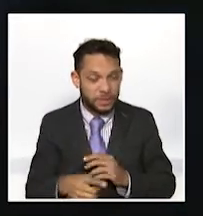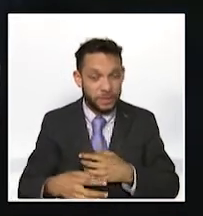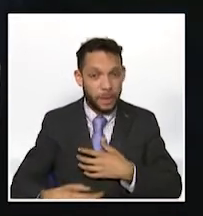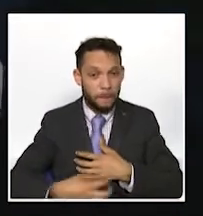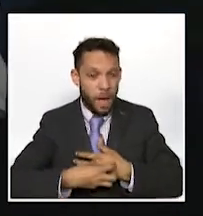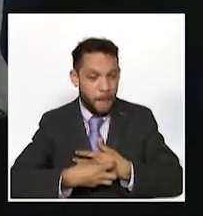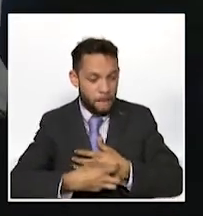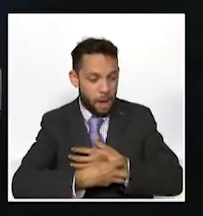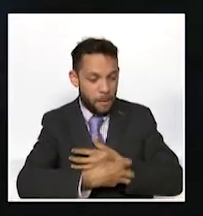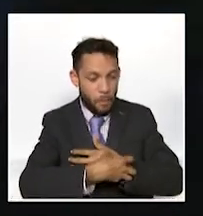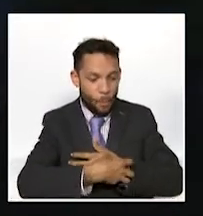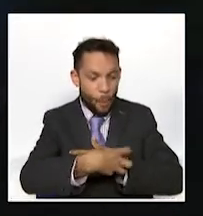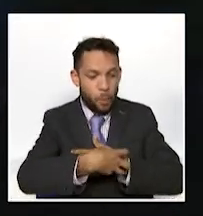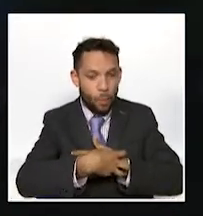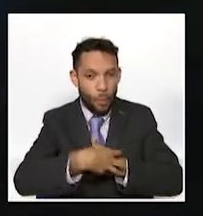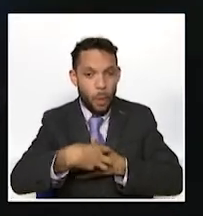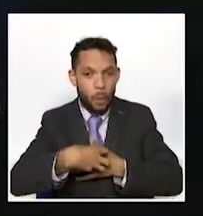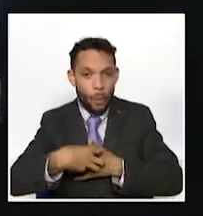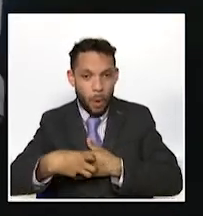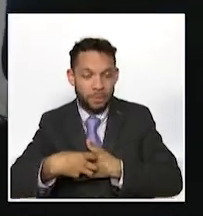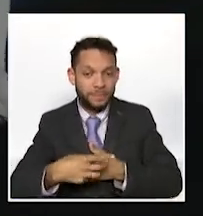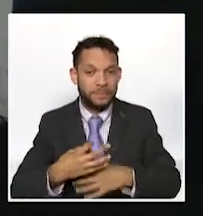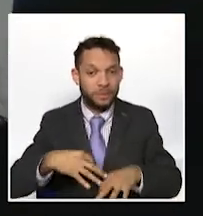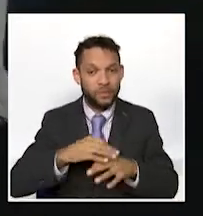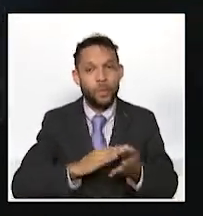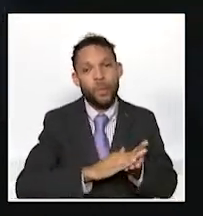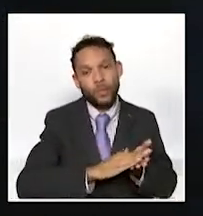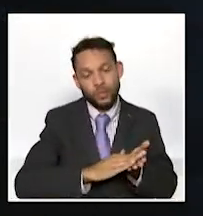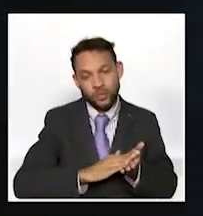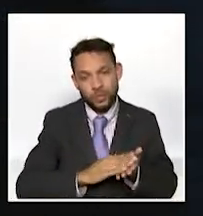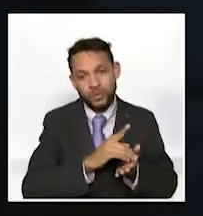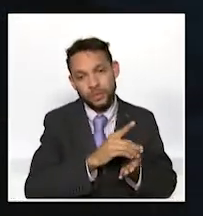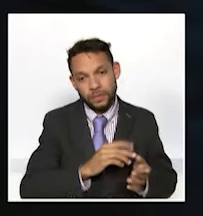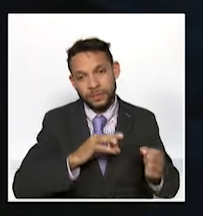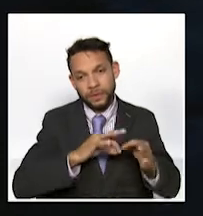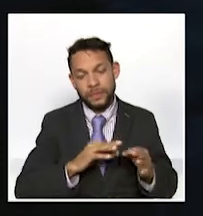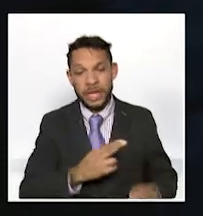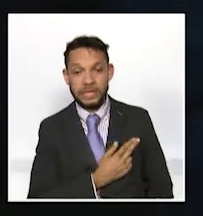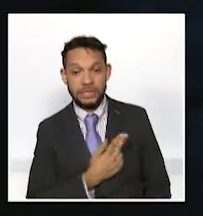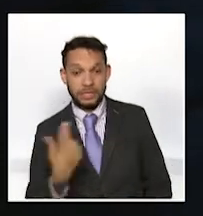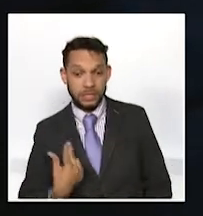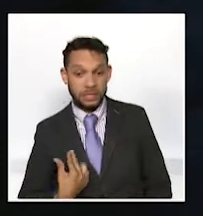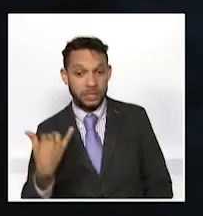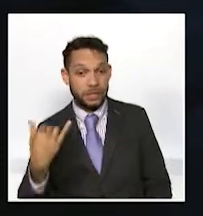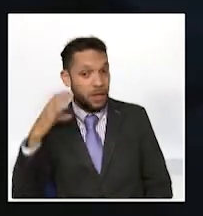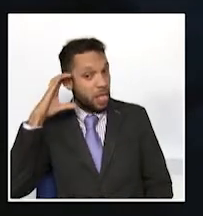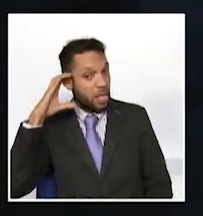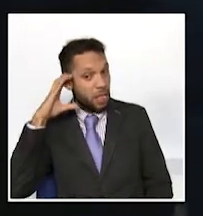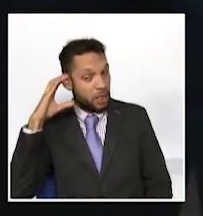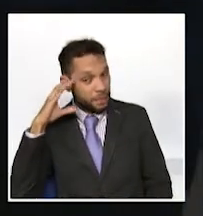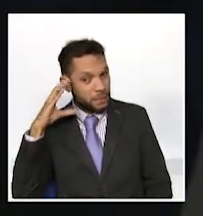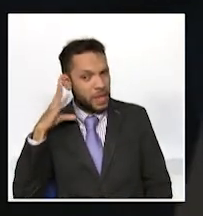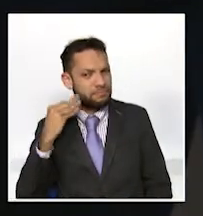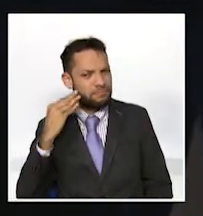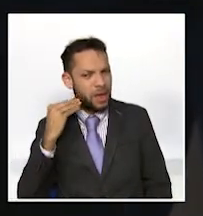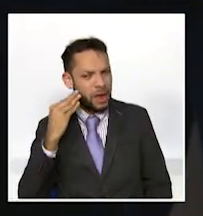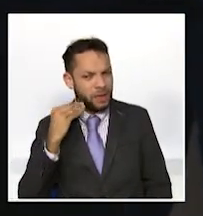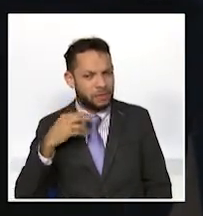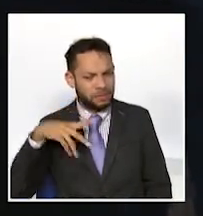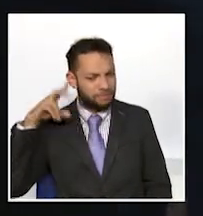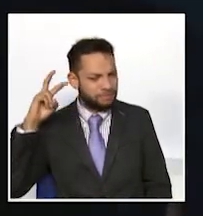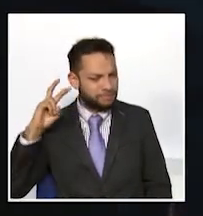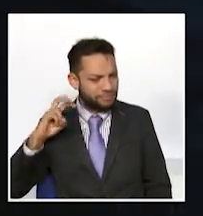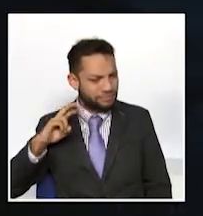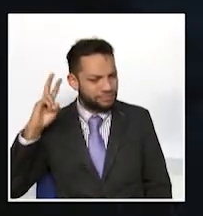inflamación aguda y los procesos de autorreparación. Desde la visión de la medicina china, eso tiene una implicación mucho más amplia, porque estamos